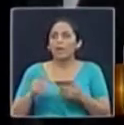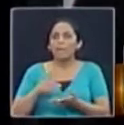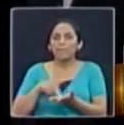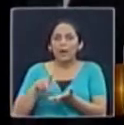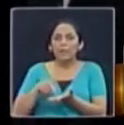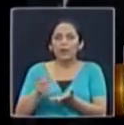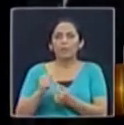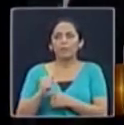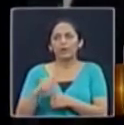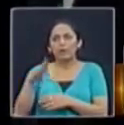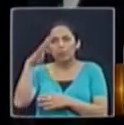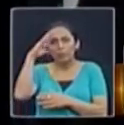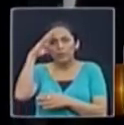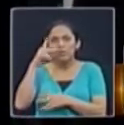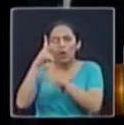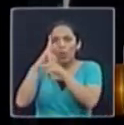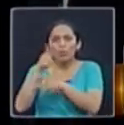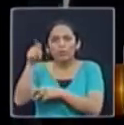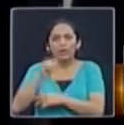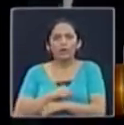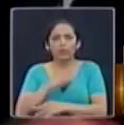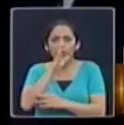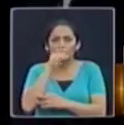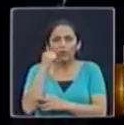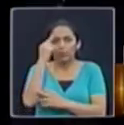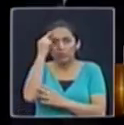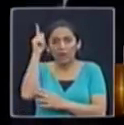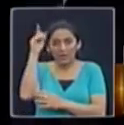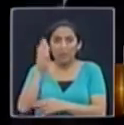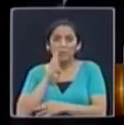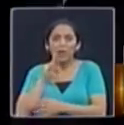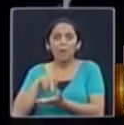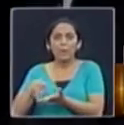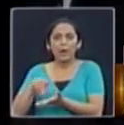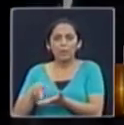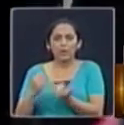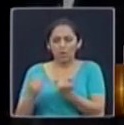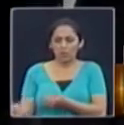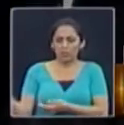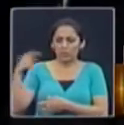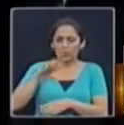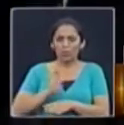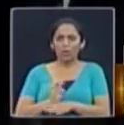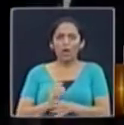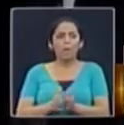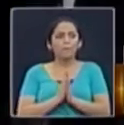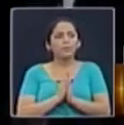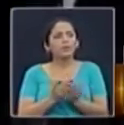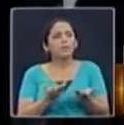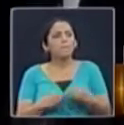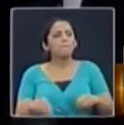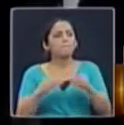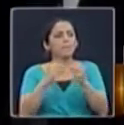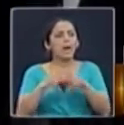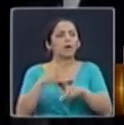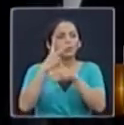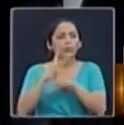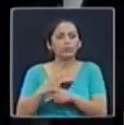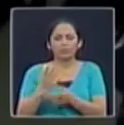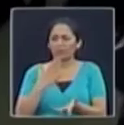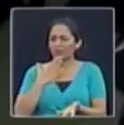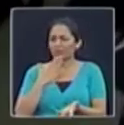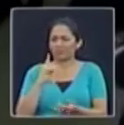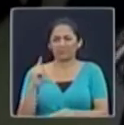el país en el que habita actualmente, que no es el Ecuador, y ahora que va a regresar al país, pedir seguridad para que esté acá en su propio país me parece